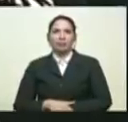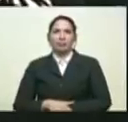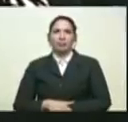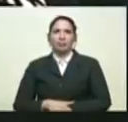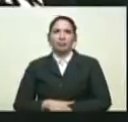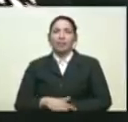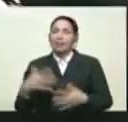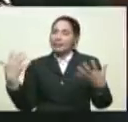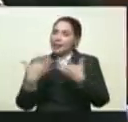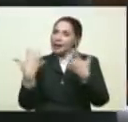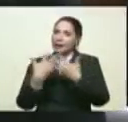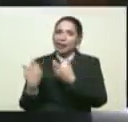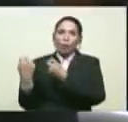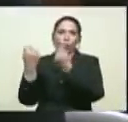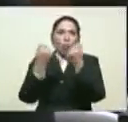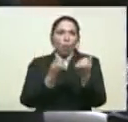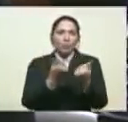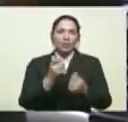Guerra económica.